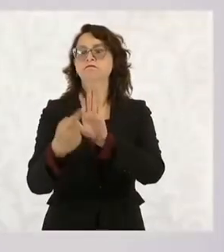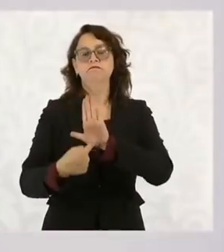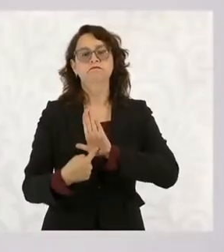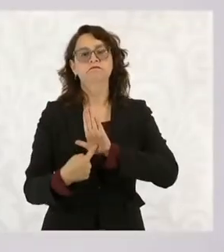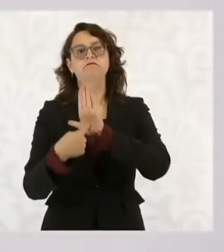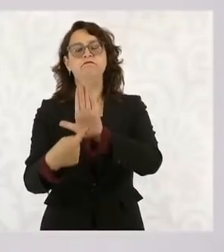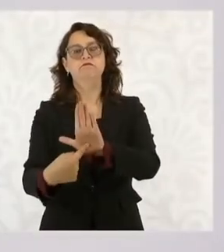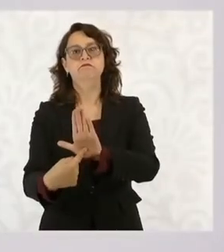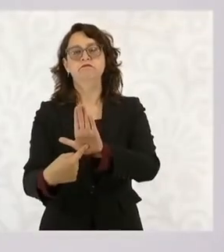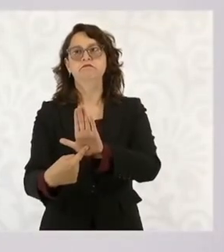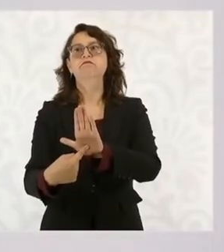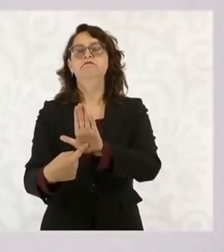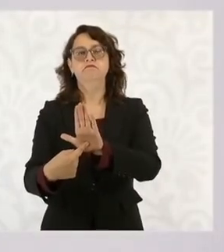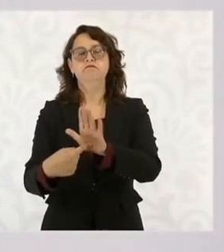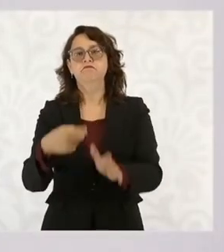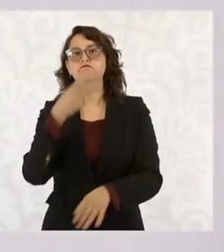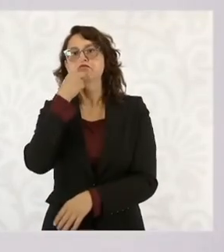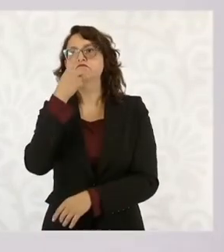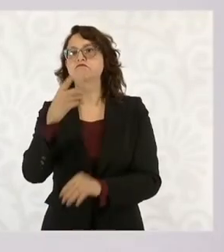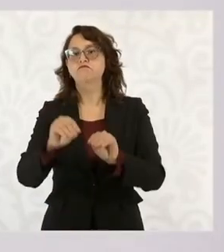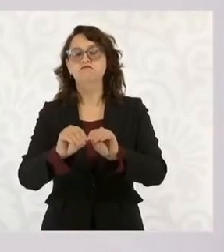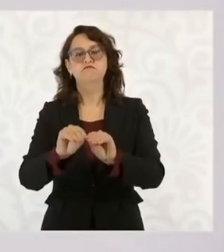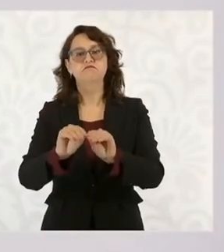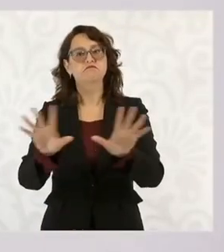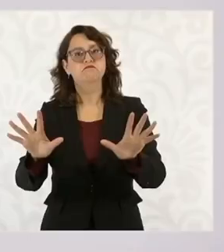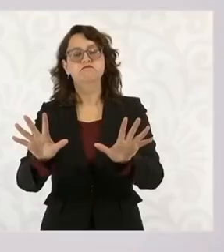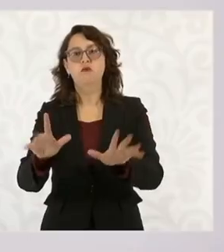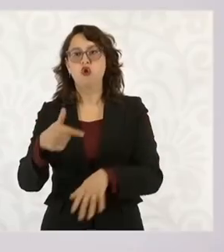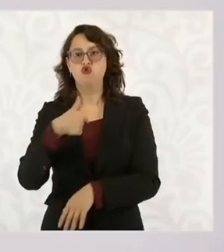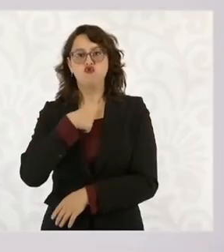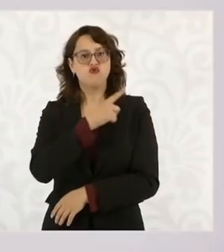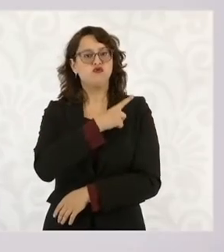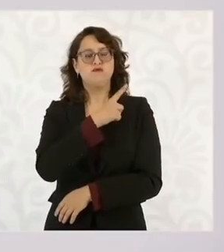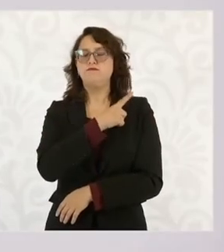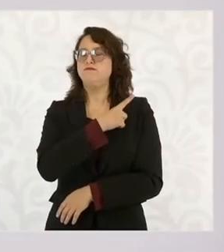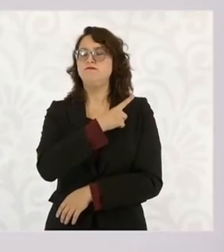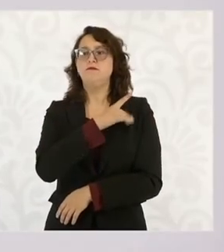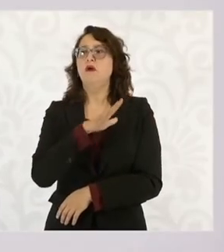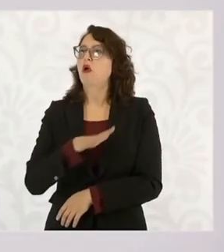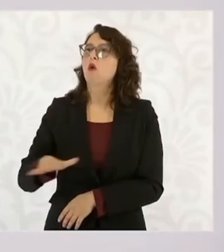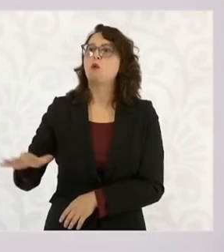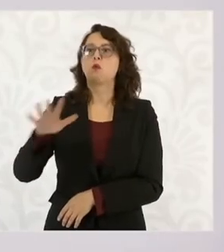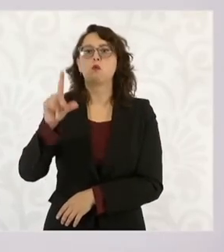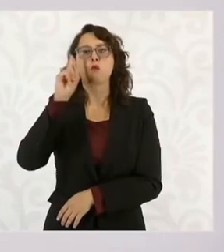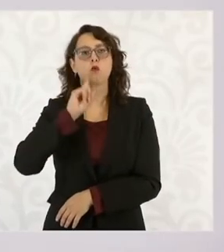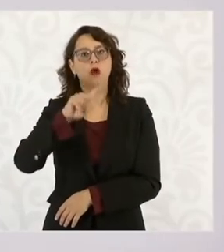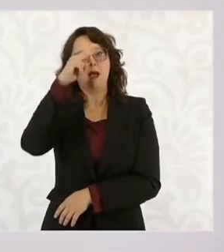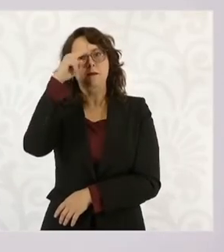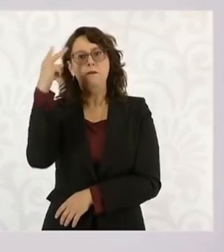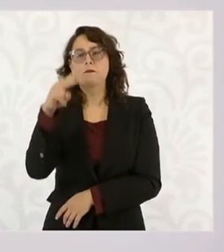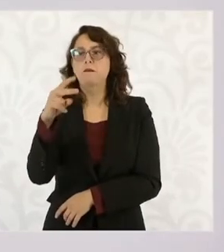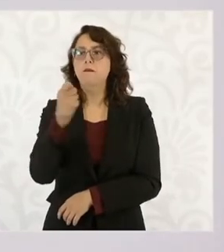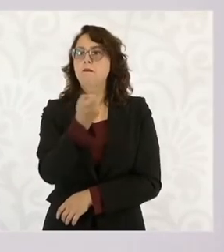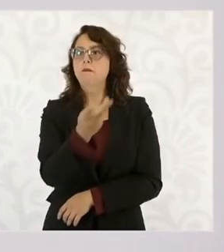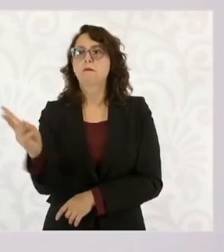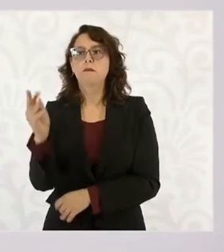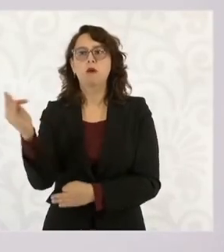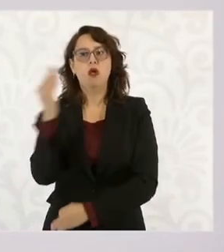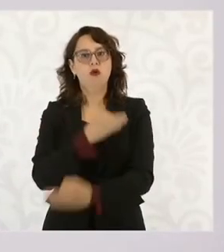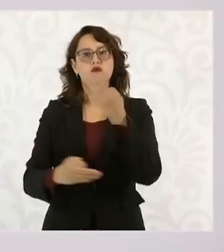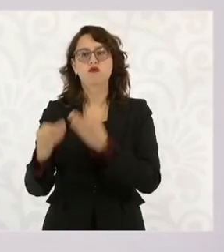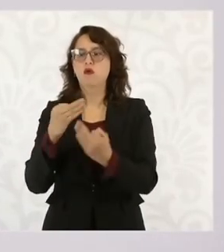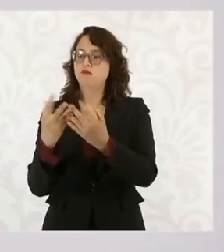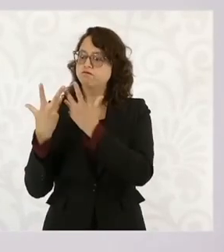día que no llegué sola, llegué con todas las mujeres mexicanas. Eso ha generado en